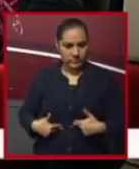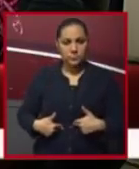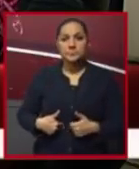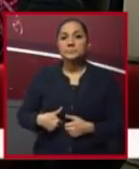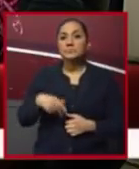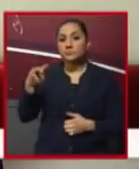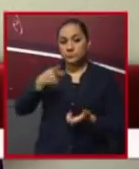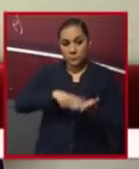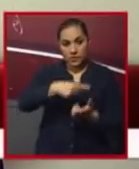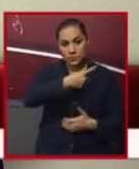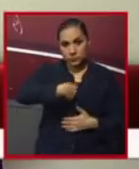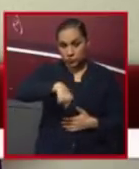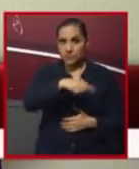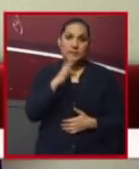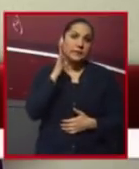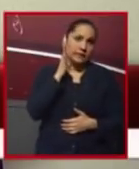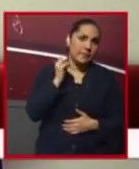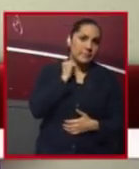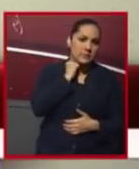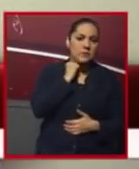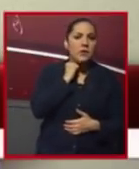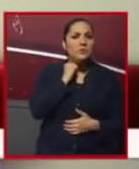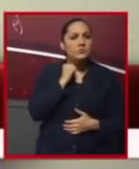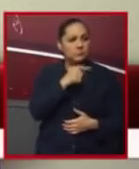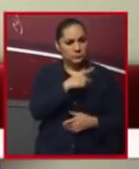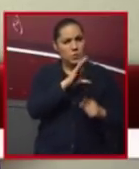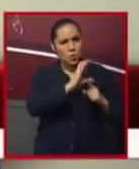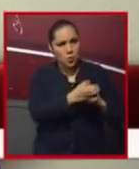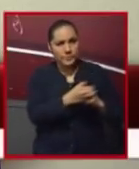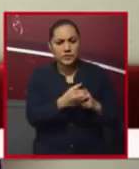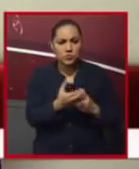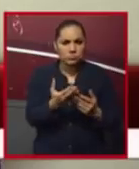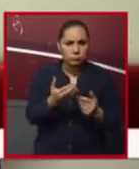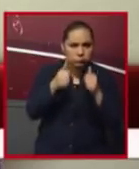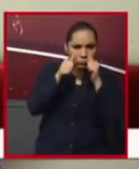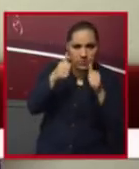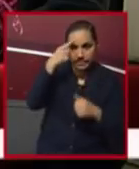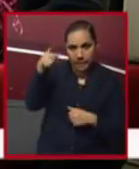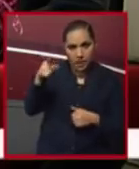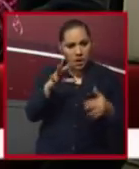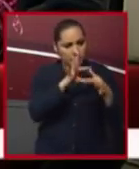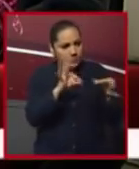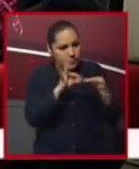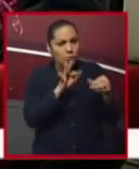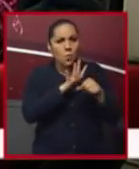Exteriores del Senado y luego de escuchar a las acciones a emprender y al plan de trabajo de la funcionaria.